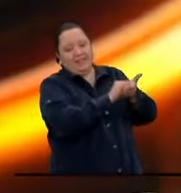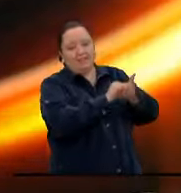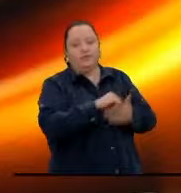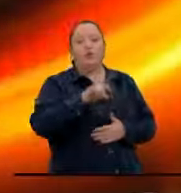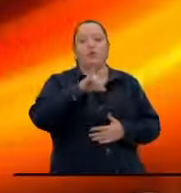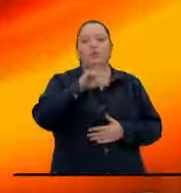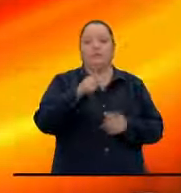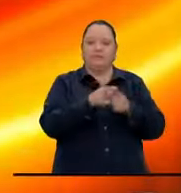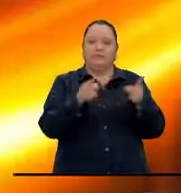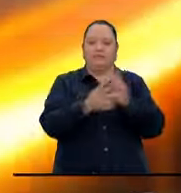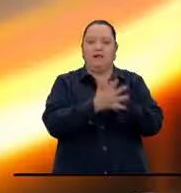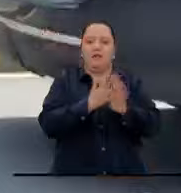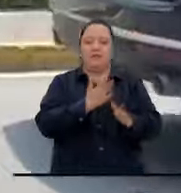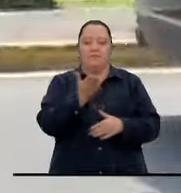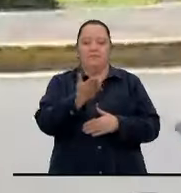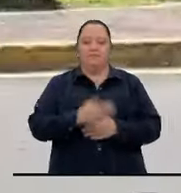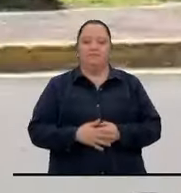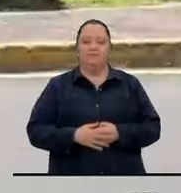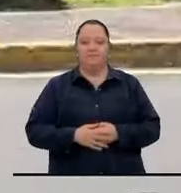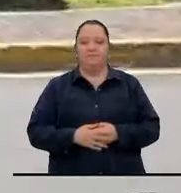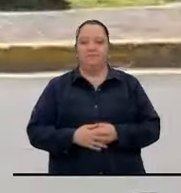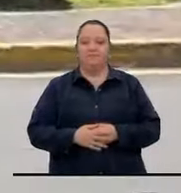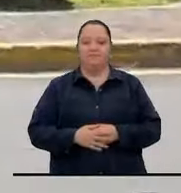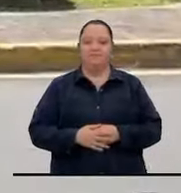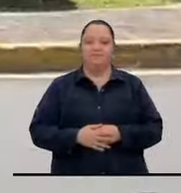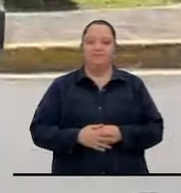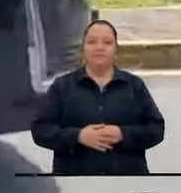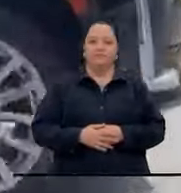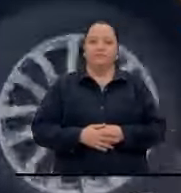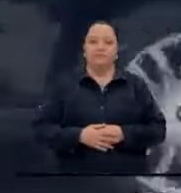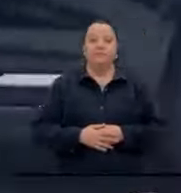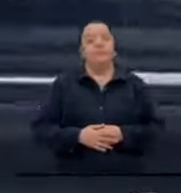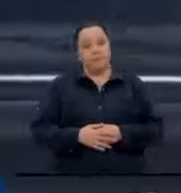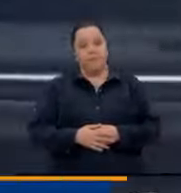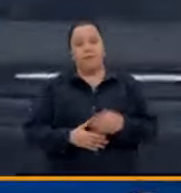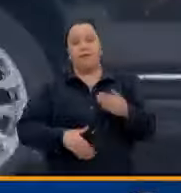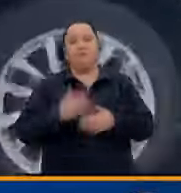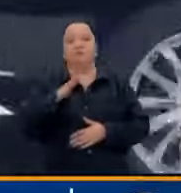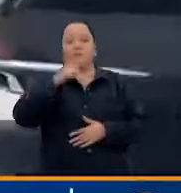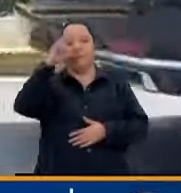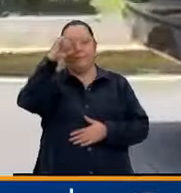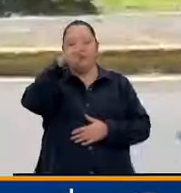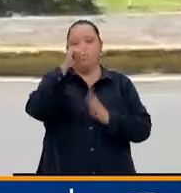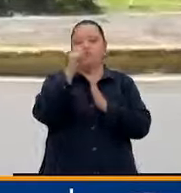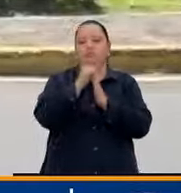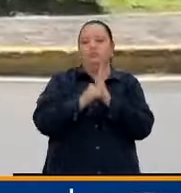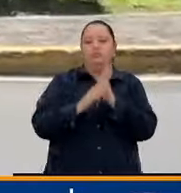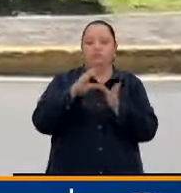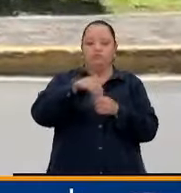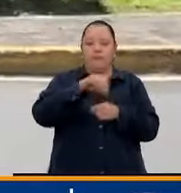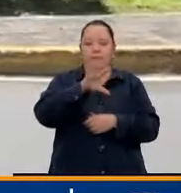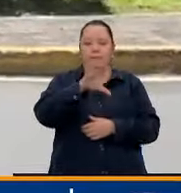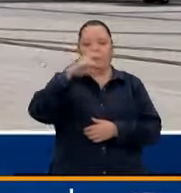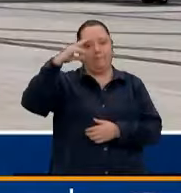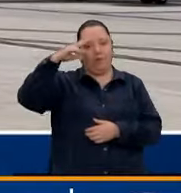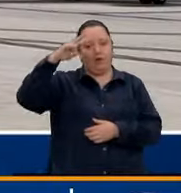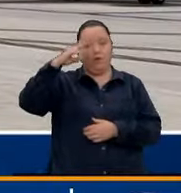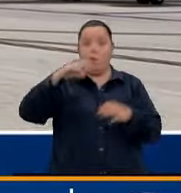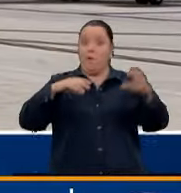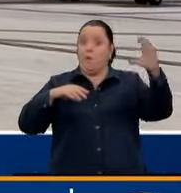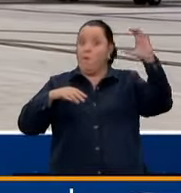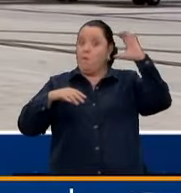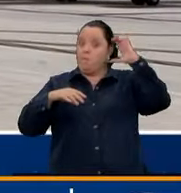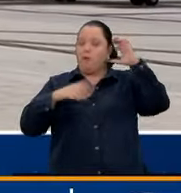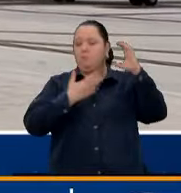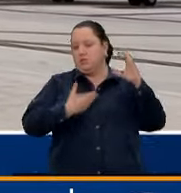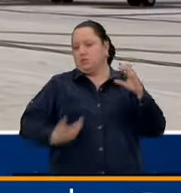los detalles comenzó la agenda del presidente Gustavo Petro en México a esta hora se reúne con el presidente Andrés